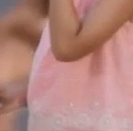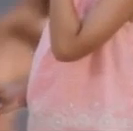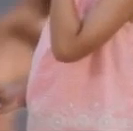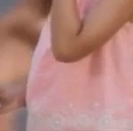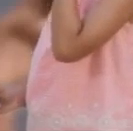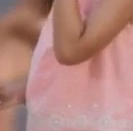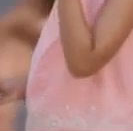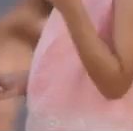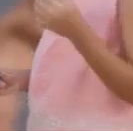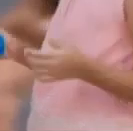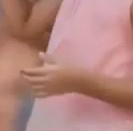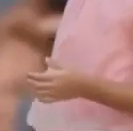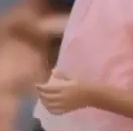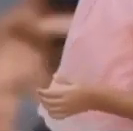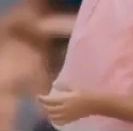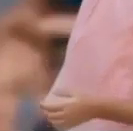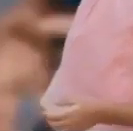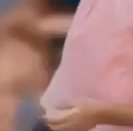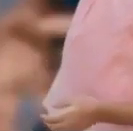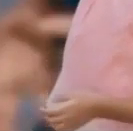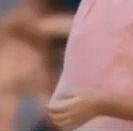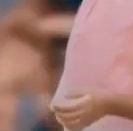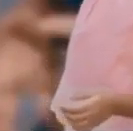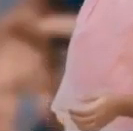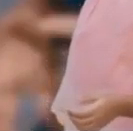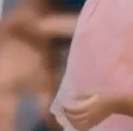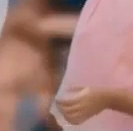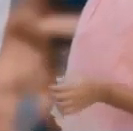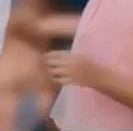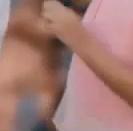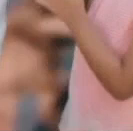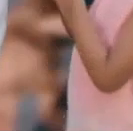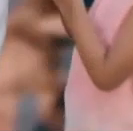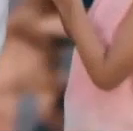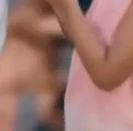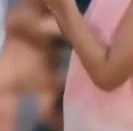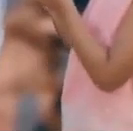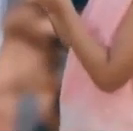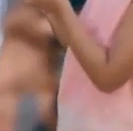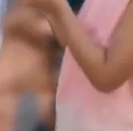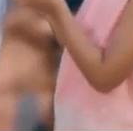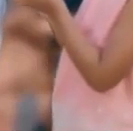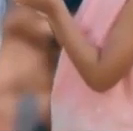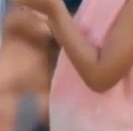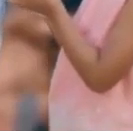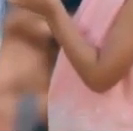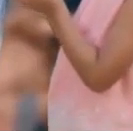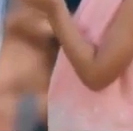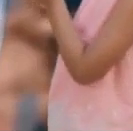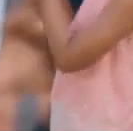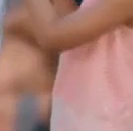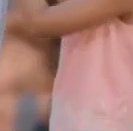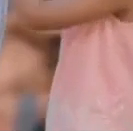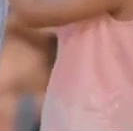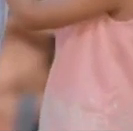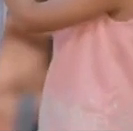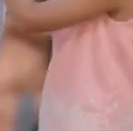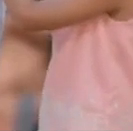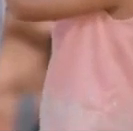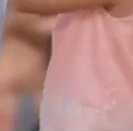¿Quién me va a vacunar a mí? Este brazo, ¿quién me lo va a vacunar? ¿Y este brazo, quién me lo va a vacunar?